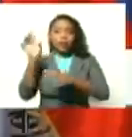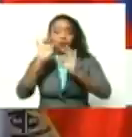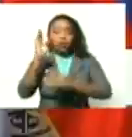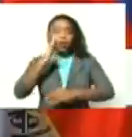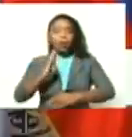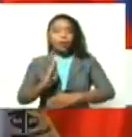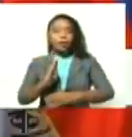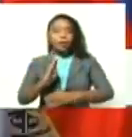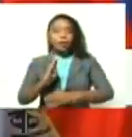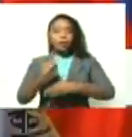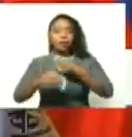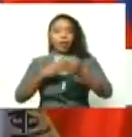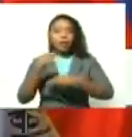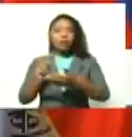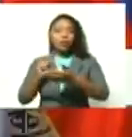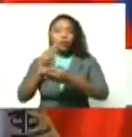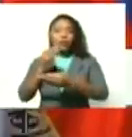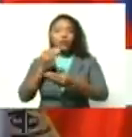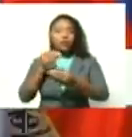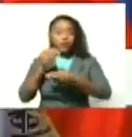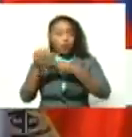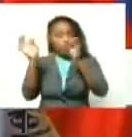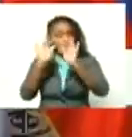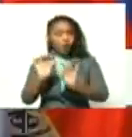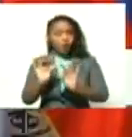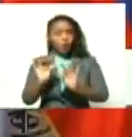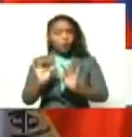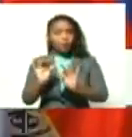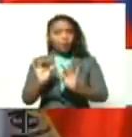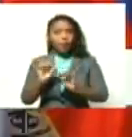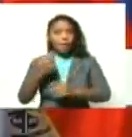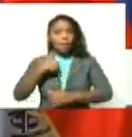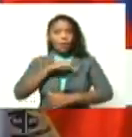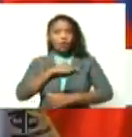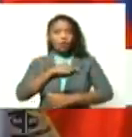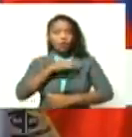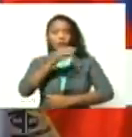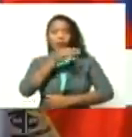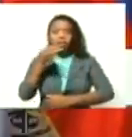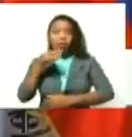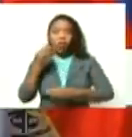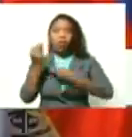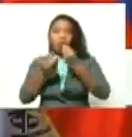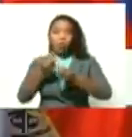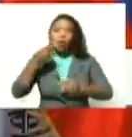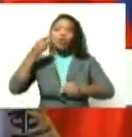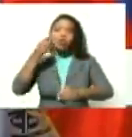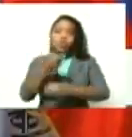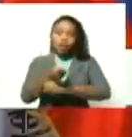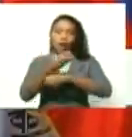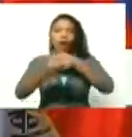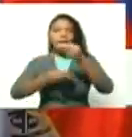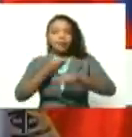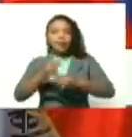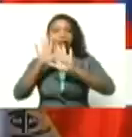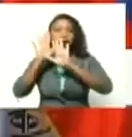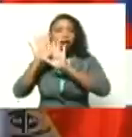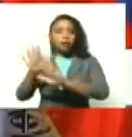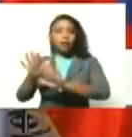a la Corte de Apelaciones y de manera para nosotros correcta y como debe ser en las instancias